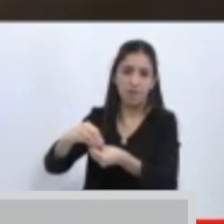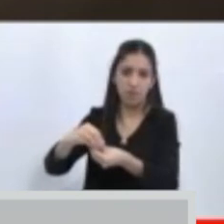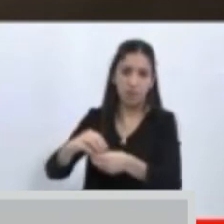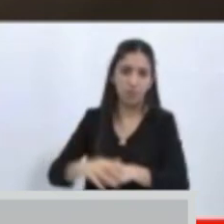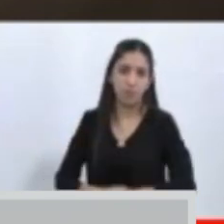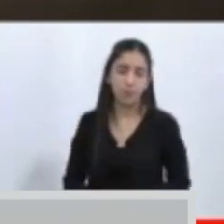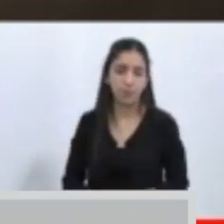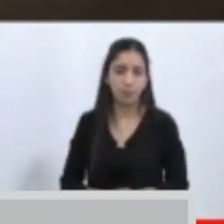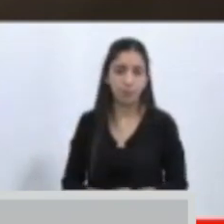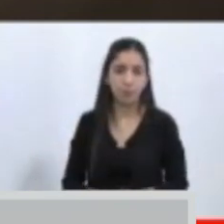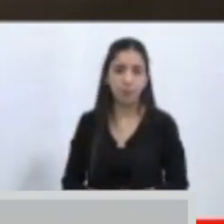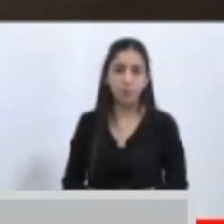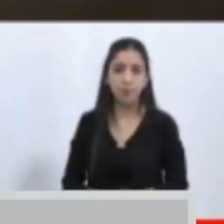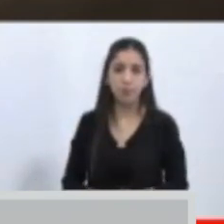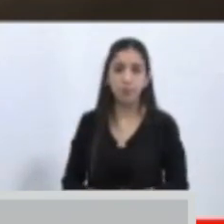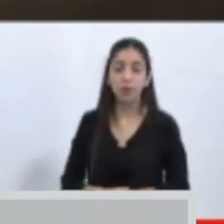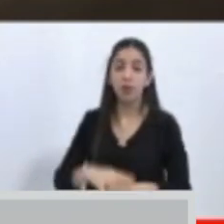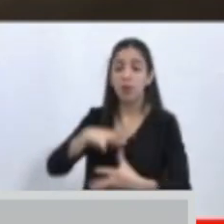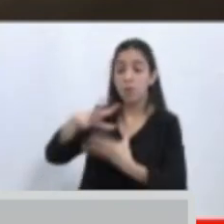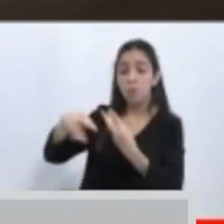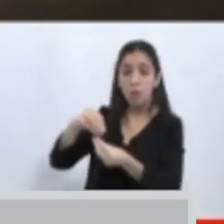al fin y al cabo a nuestro pueblo